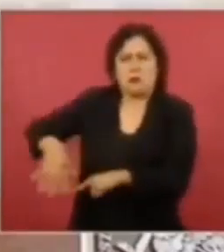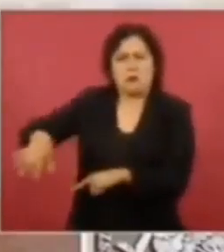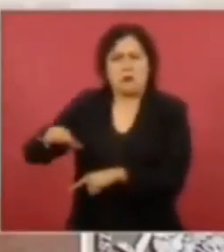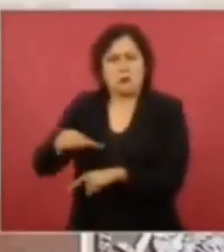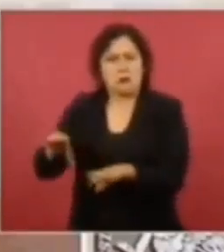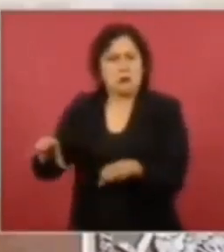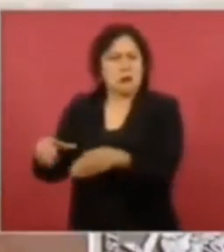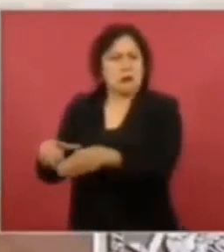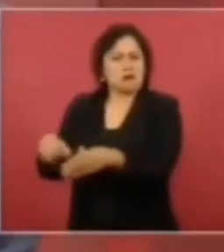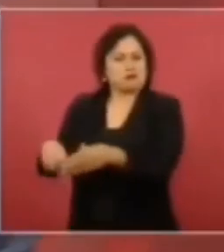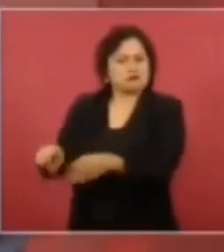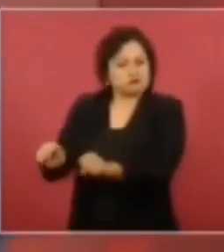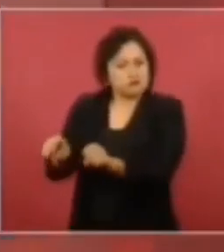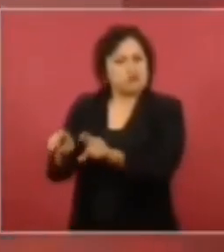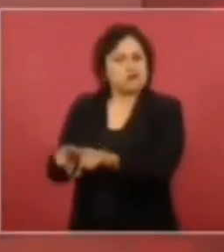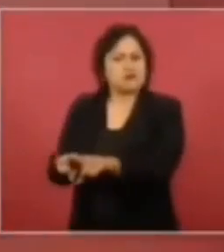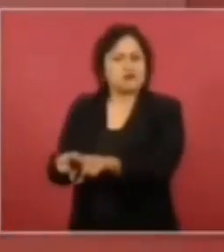apoyados